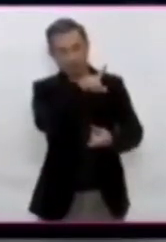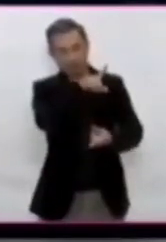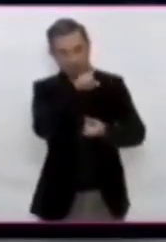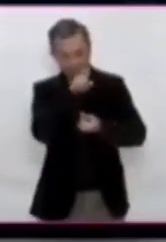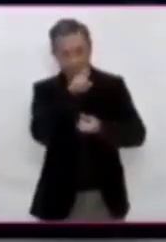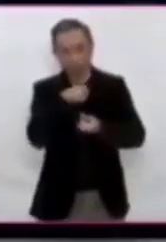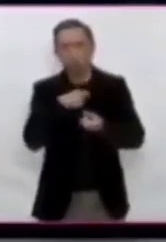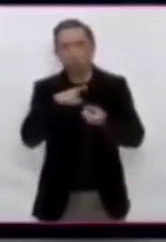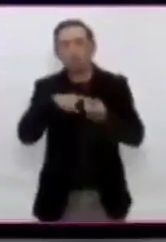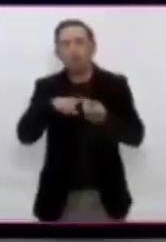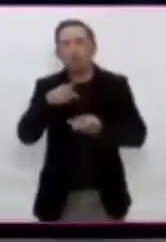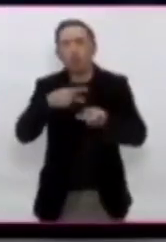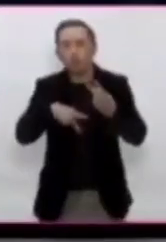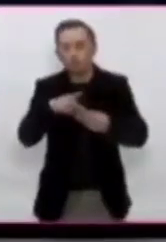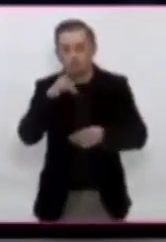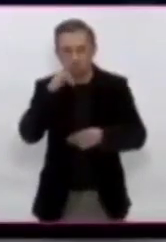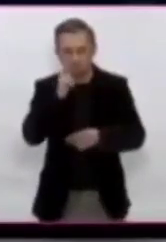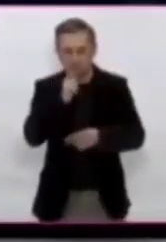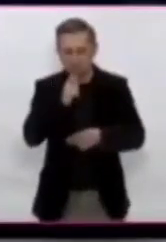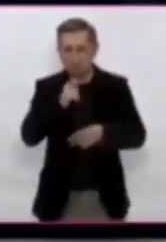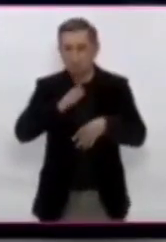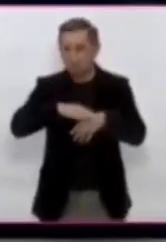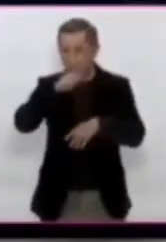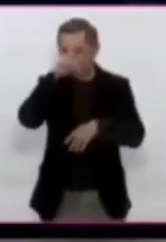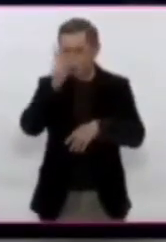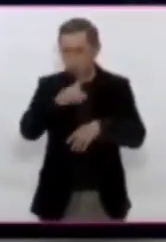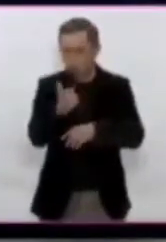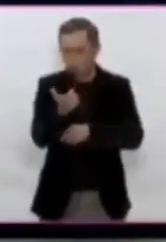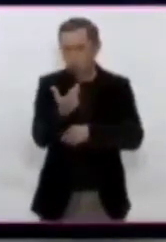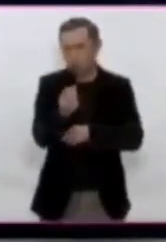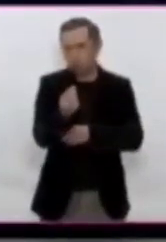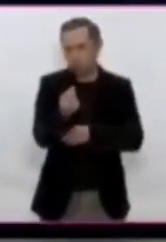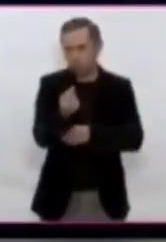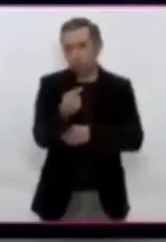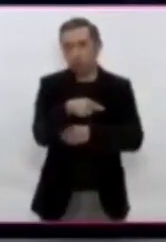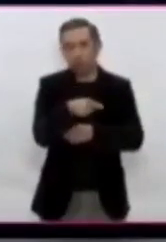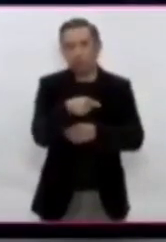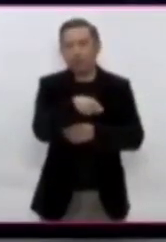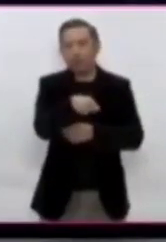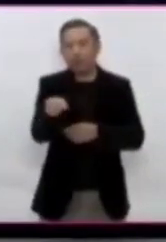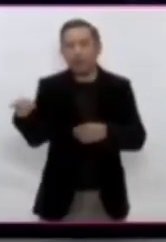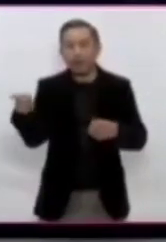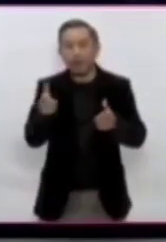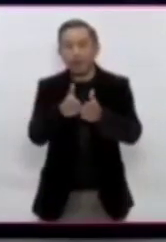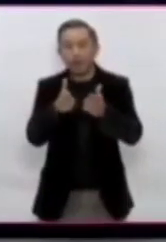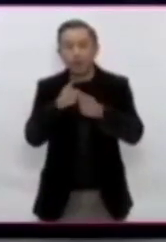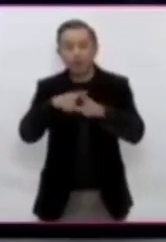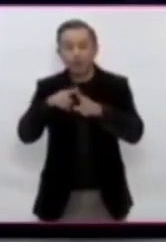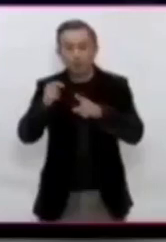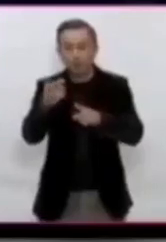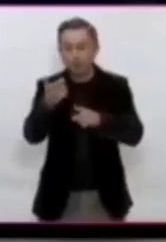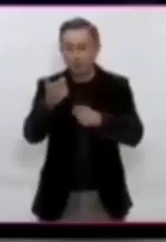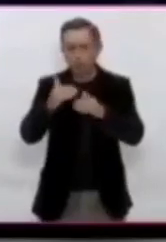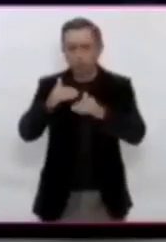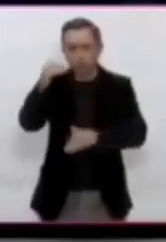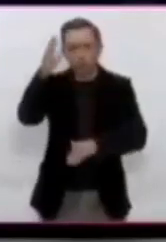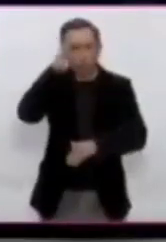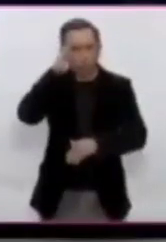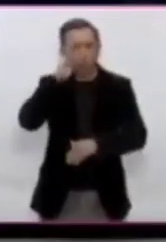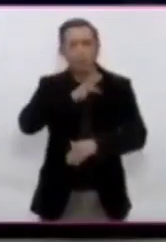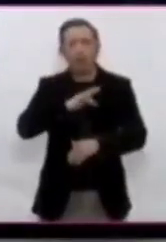caso por el monto más grande de todas las organizaciones que hicieron su solicitud. Aquí estamos hablando de un